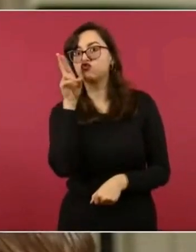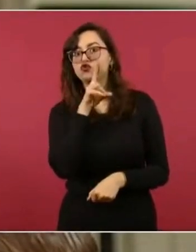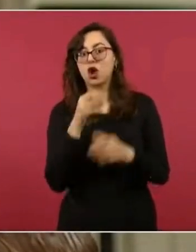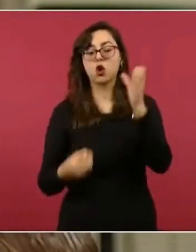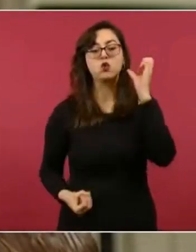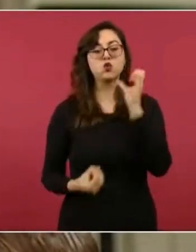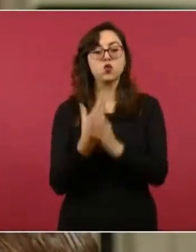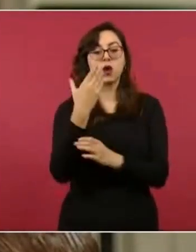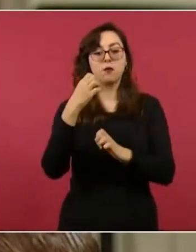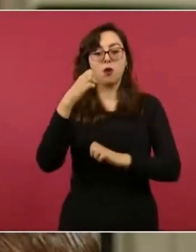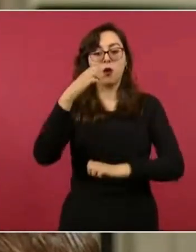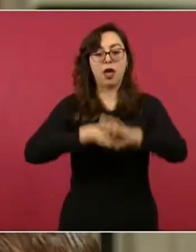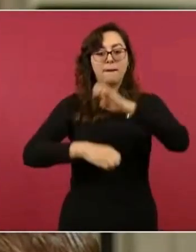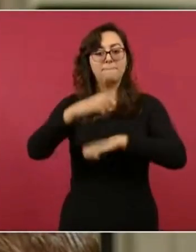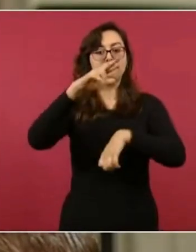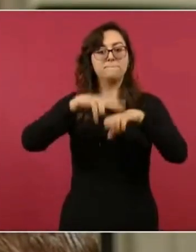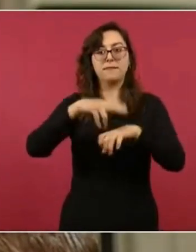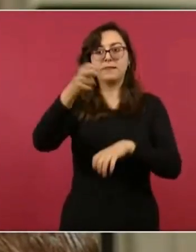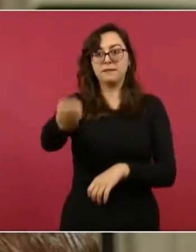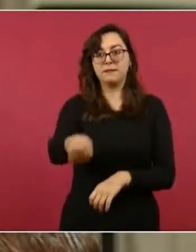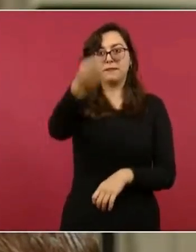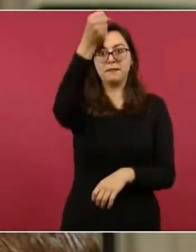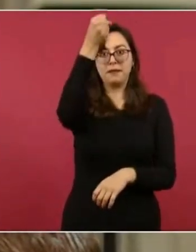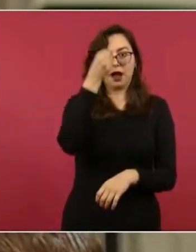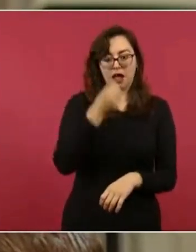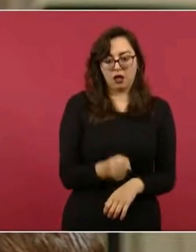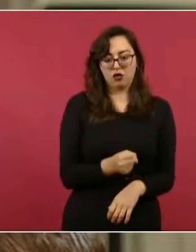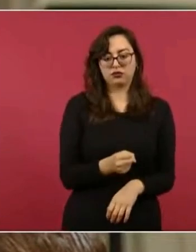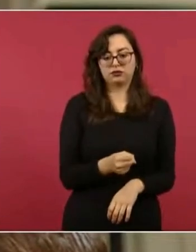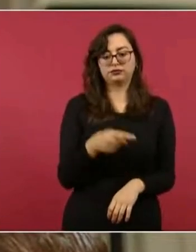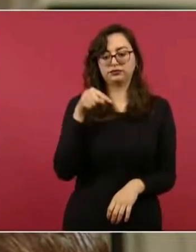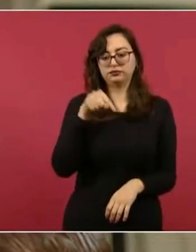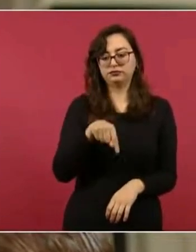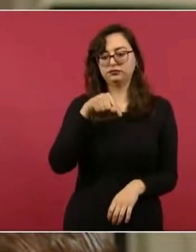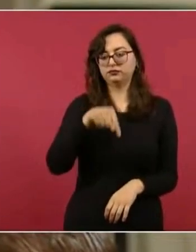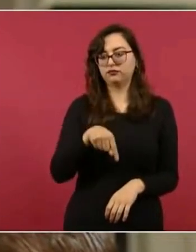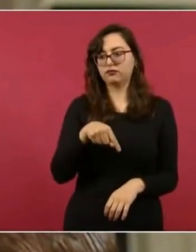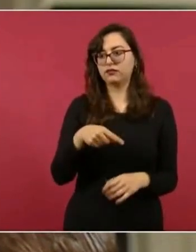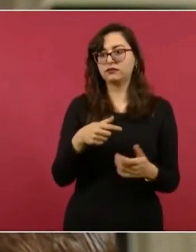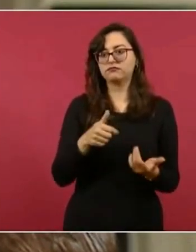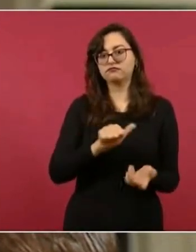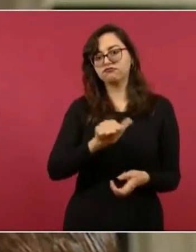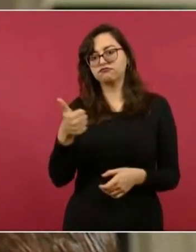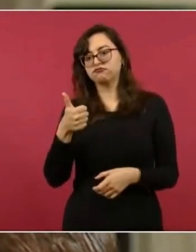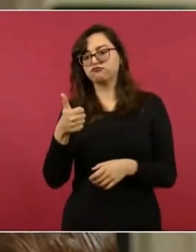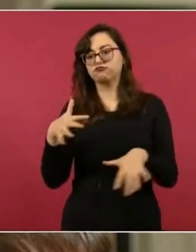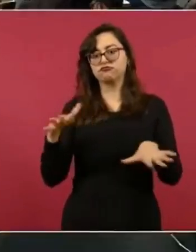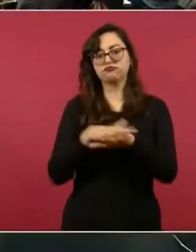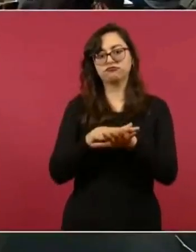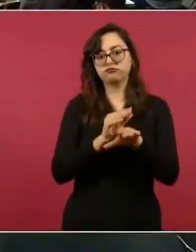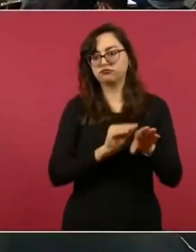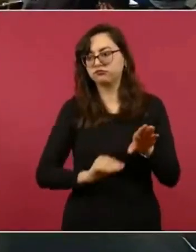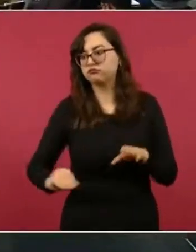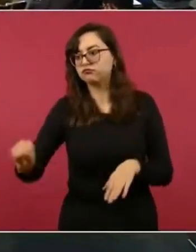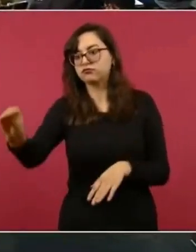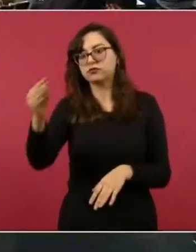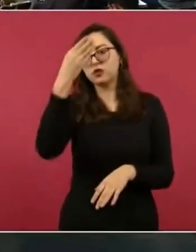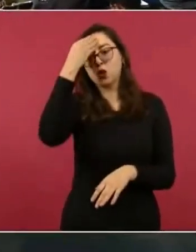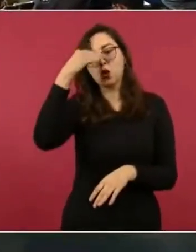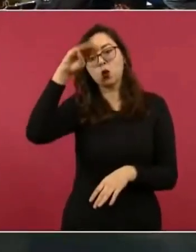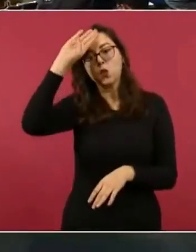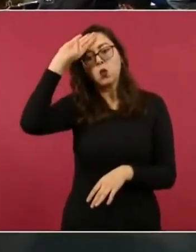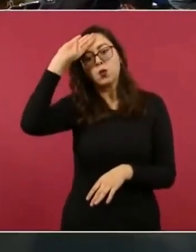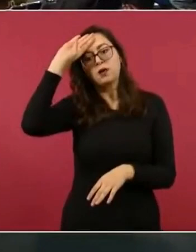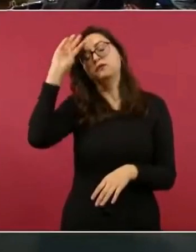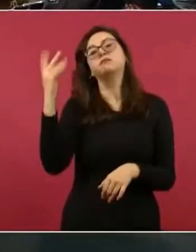está en México se va a Cuba, ¿no? Es decir, si eso juega a favor o en contra, en ese sentido, presidente. Muchas gracias. Bueno,